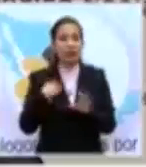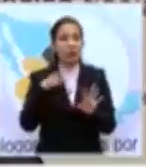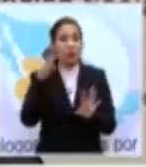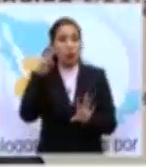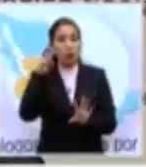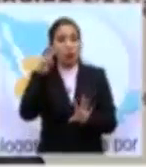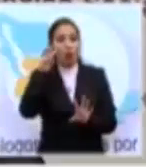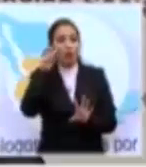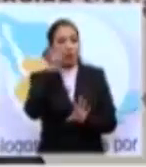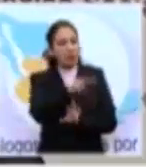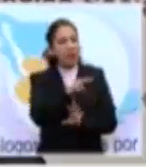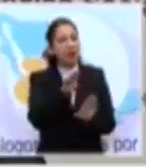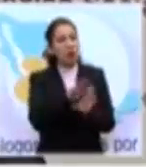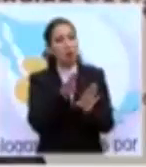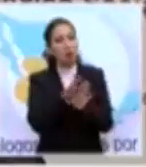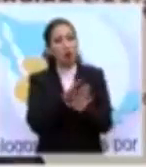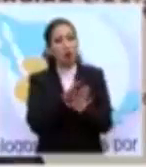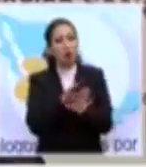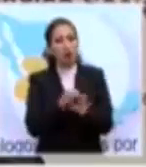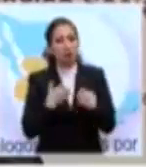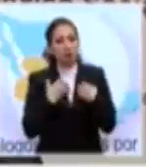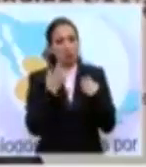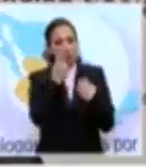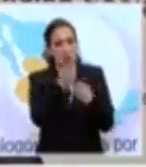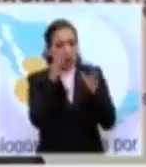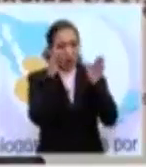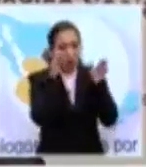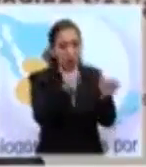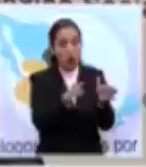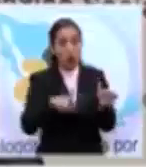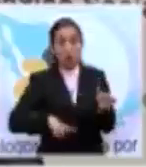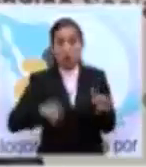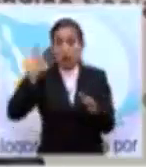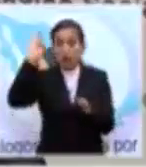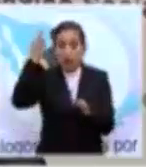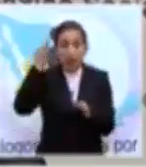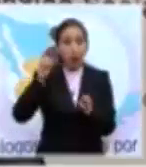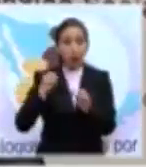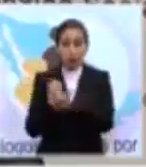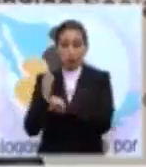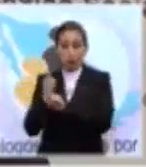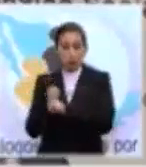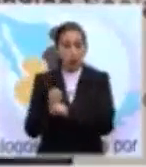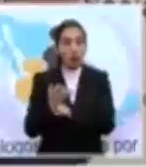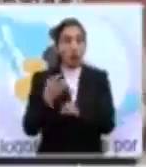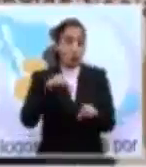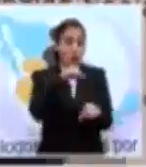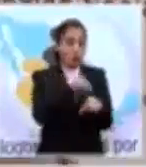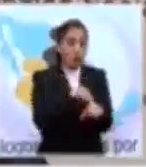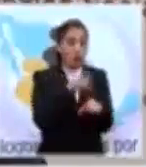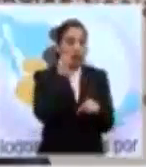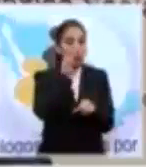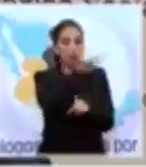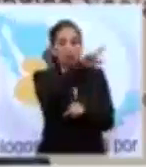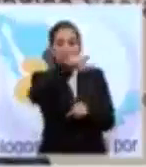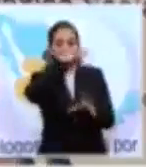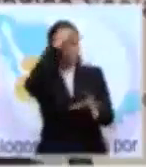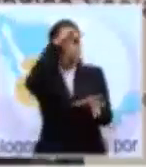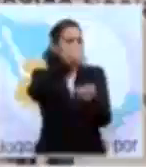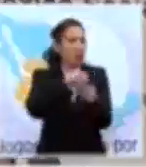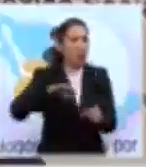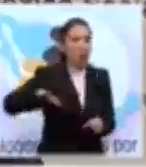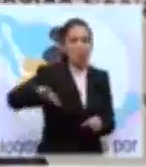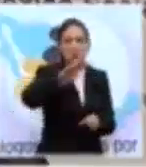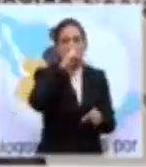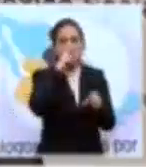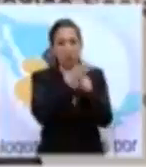su enojo hacia una sola parte, hacia el gobierno federal o hacia el gobierno estatal o municipal, sino ven al Estado como responsable